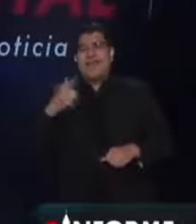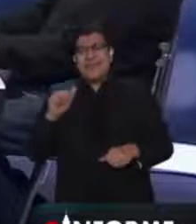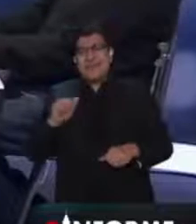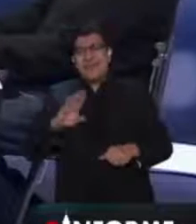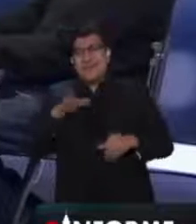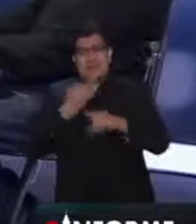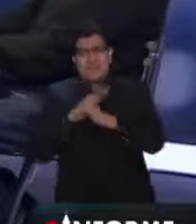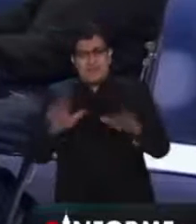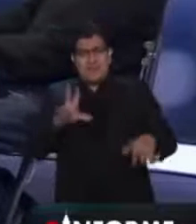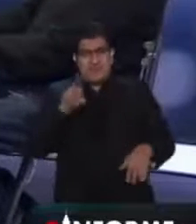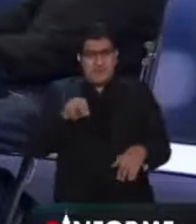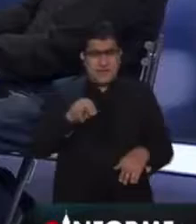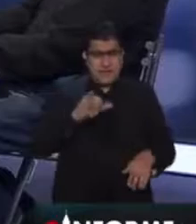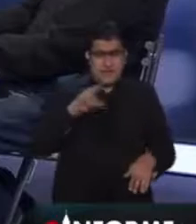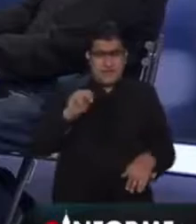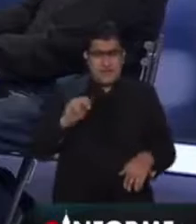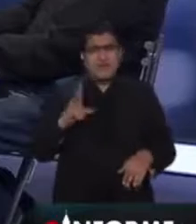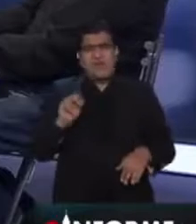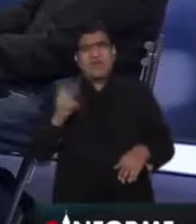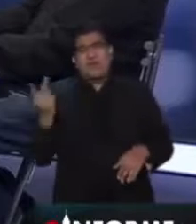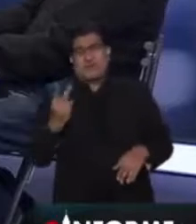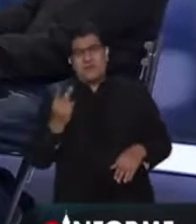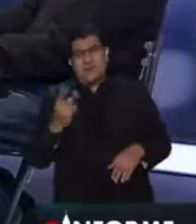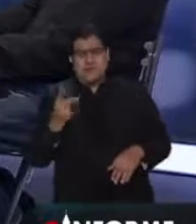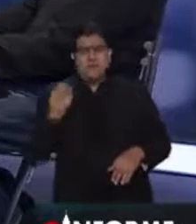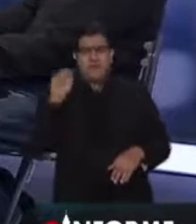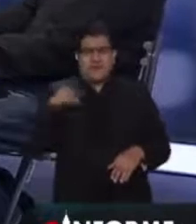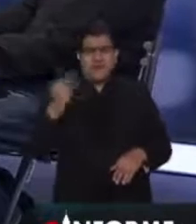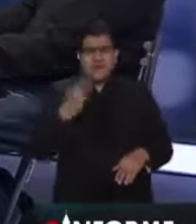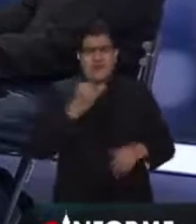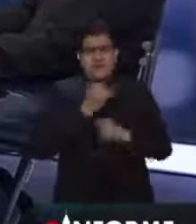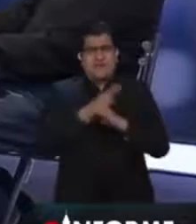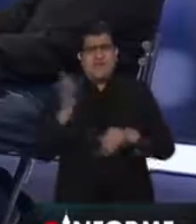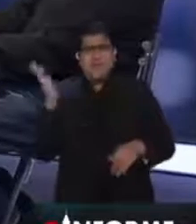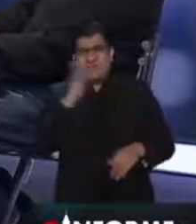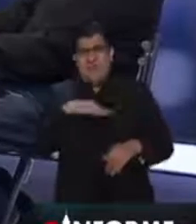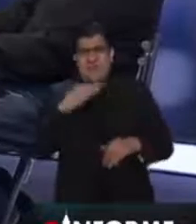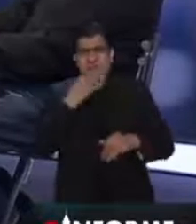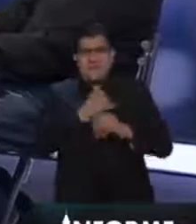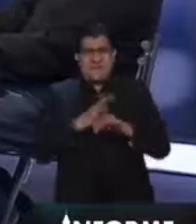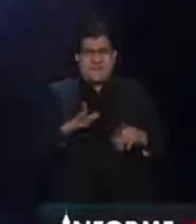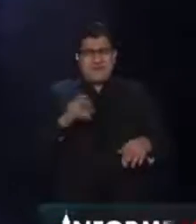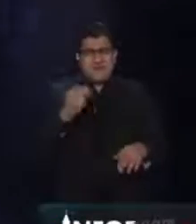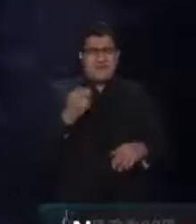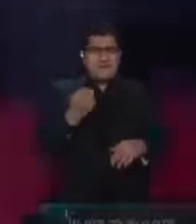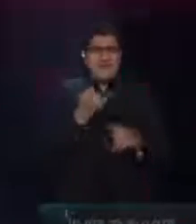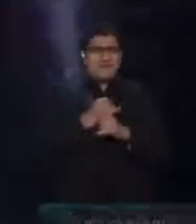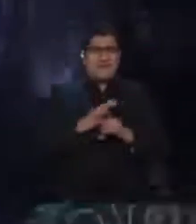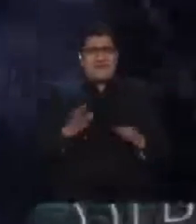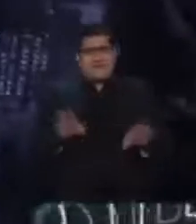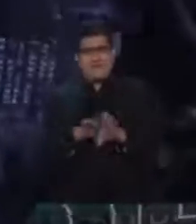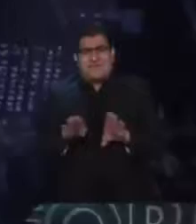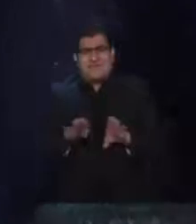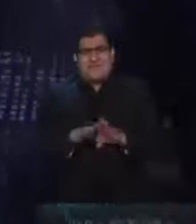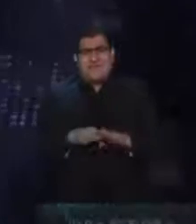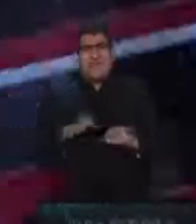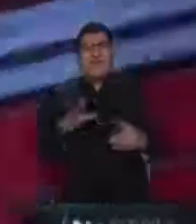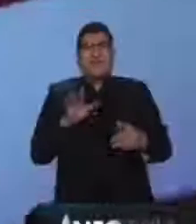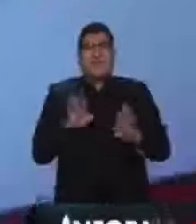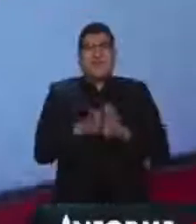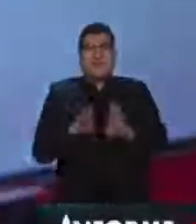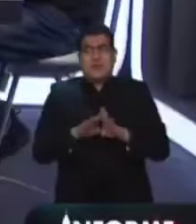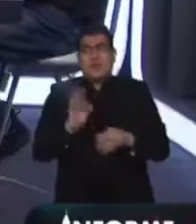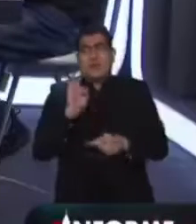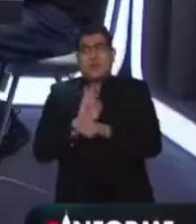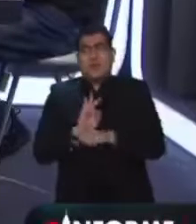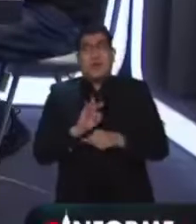recuerdo, ¿no? Él y... No, Riva Palacio fue. Los dos. Los dos. Sí. Los dos y luego. No eran sincronizados, yo creo. No, incluso atajaron al